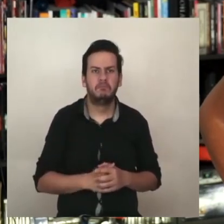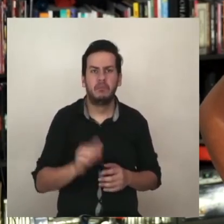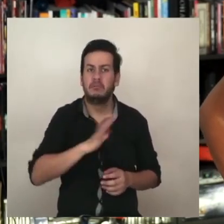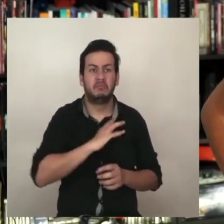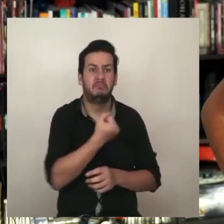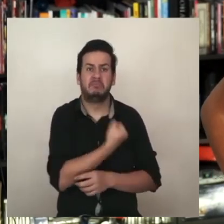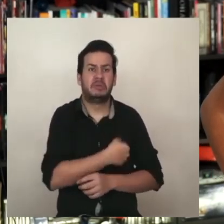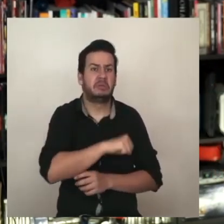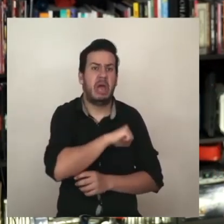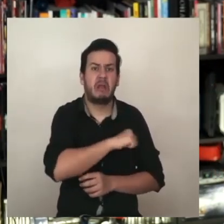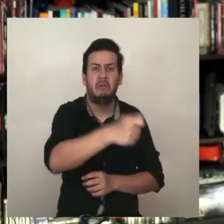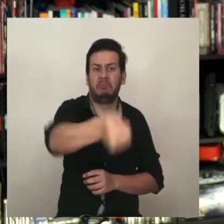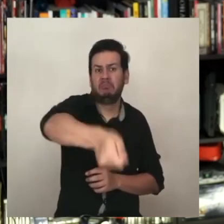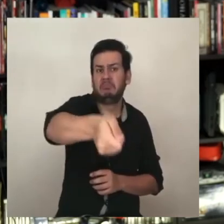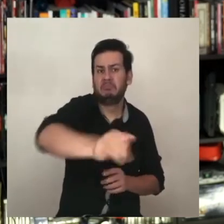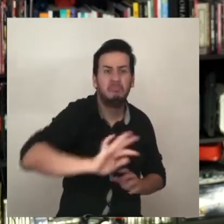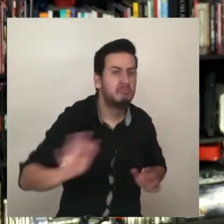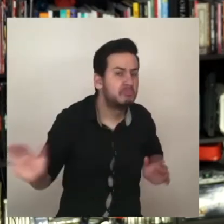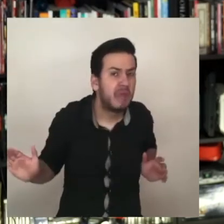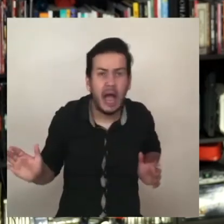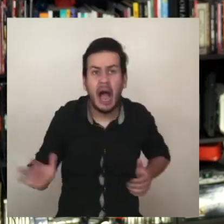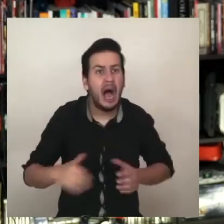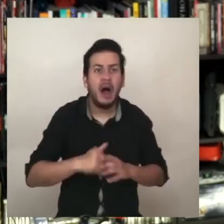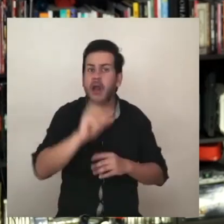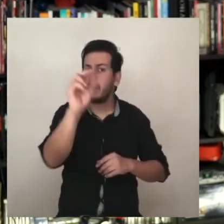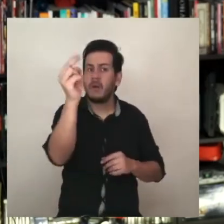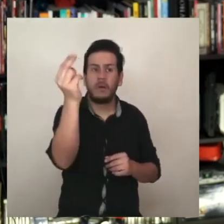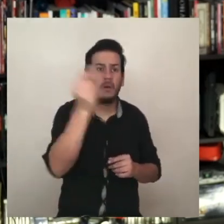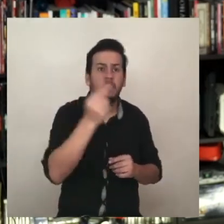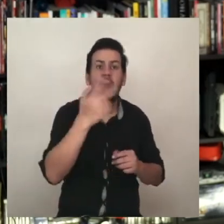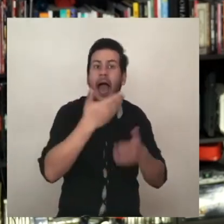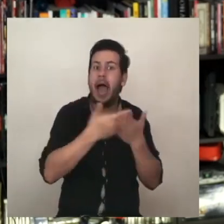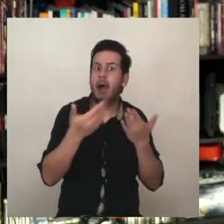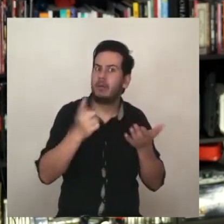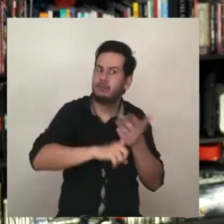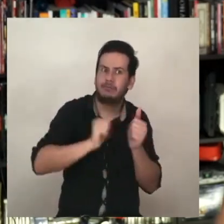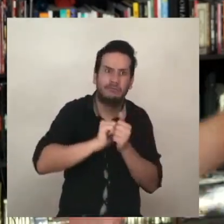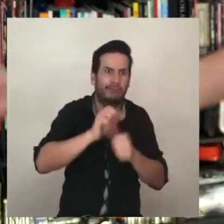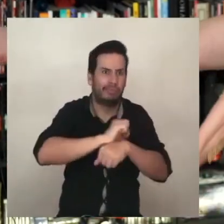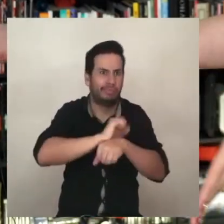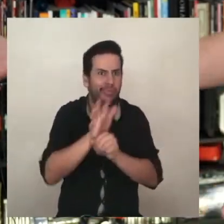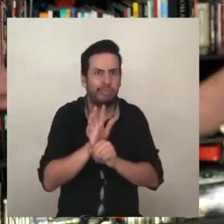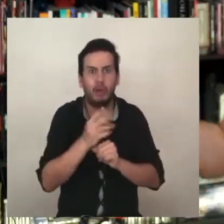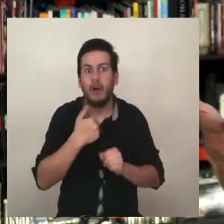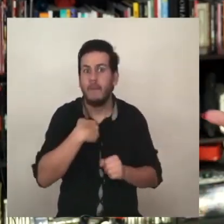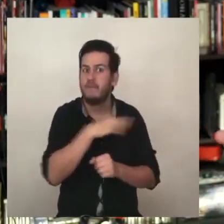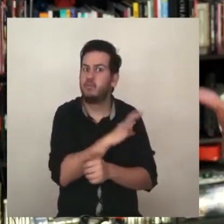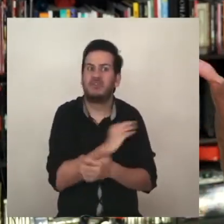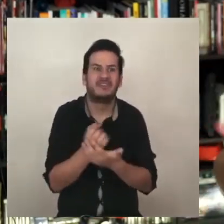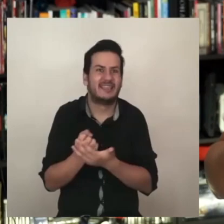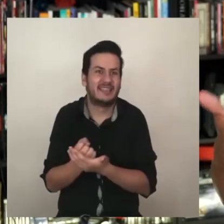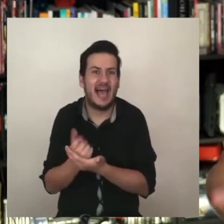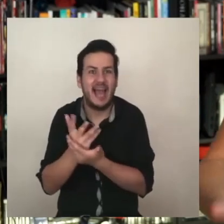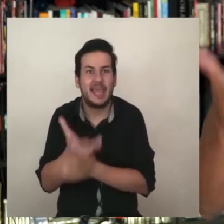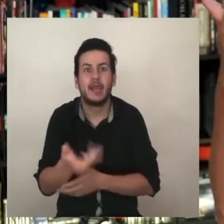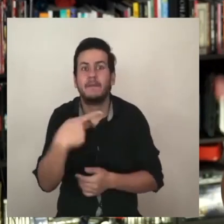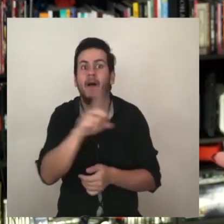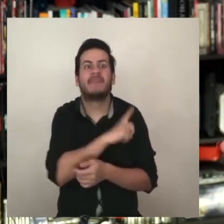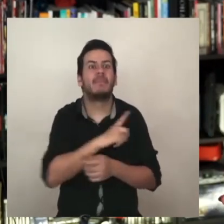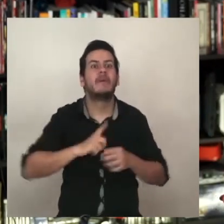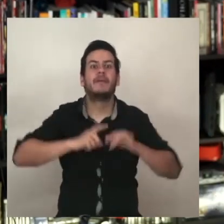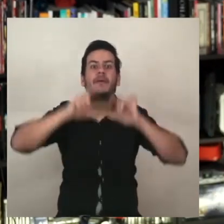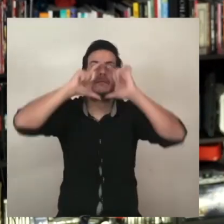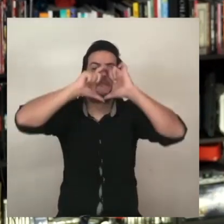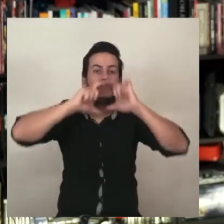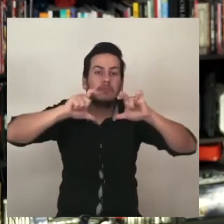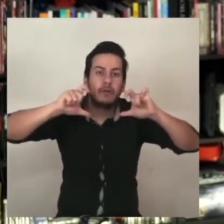sano. Otra de las raras ideas de estos genios de la administración pandémica es que puedes salir todo lo que quieras siempre y cuando lleves contigo tu tapabocas.